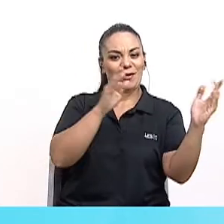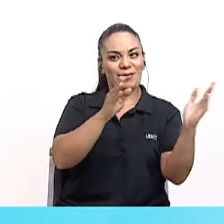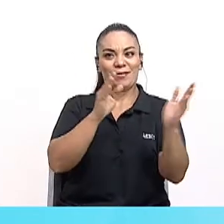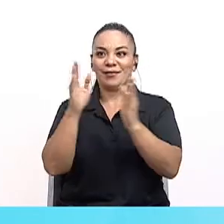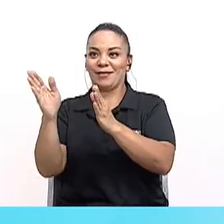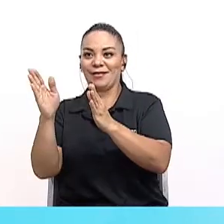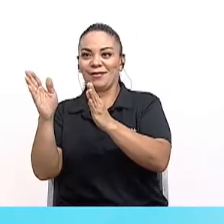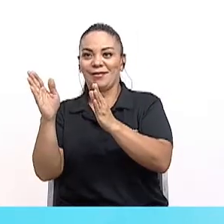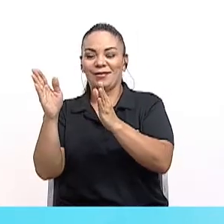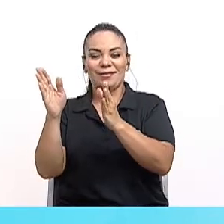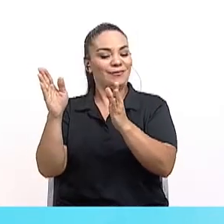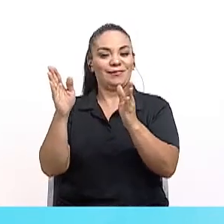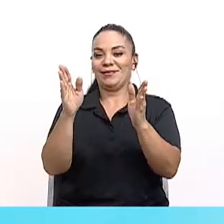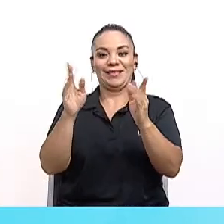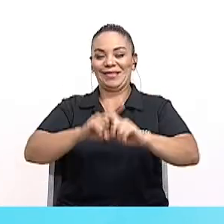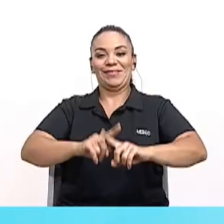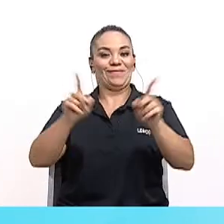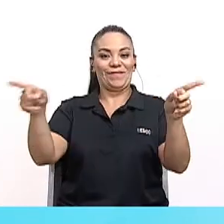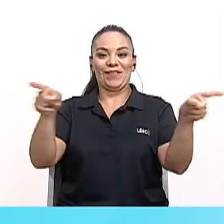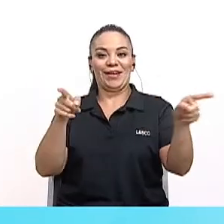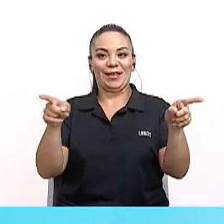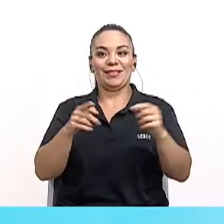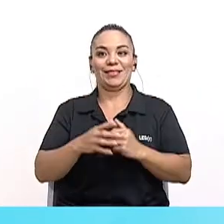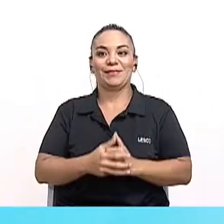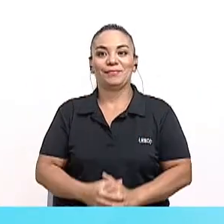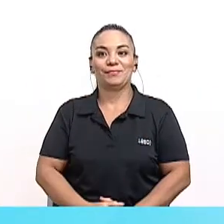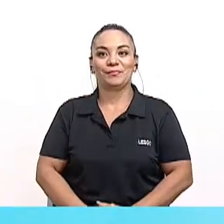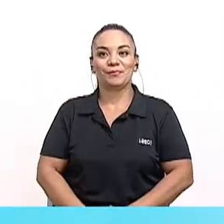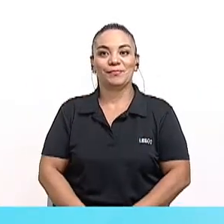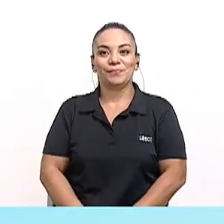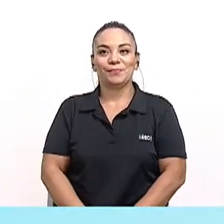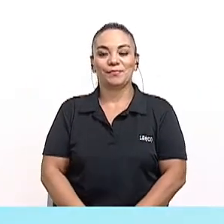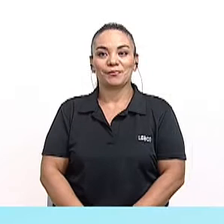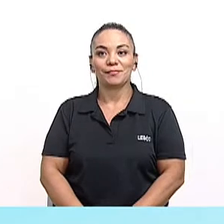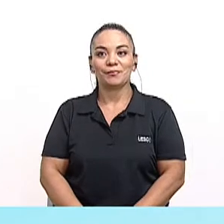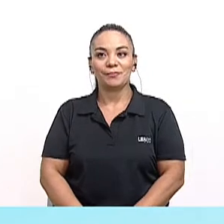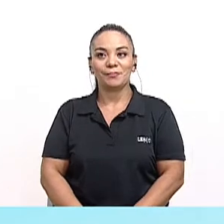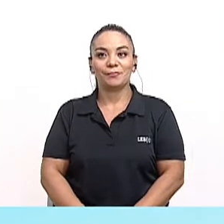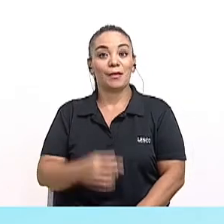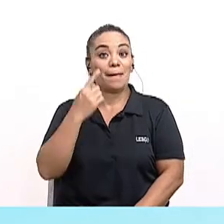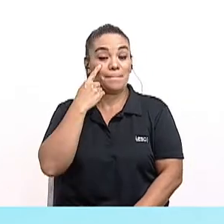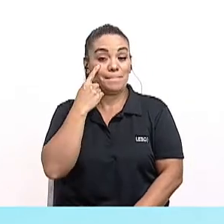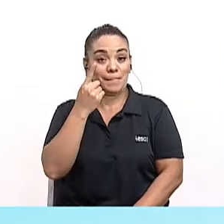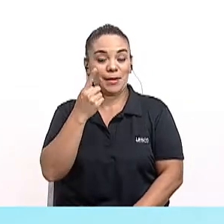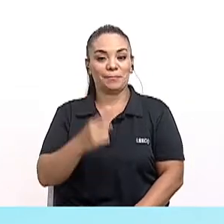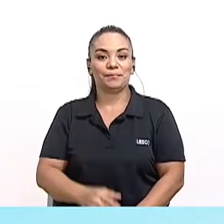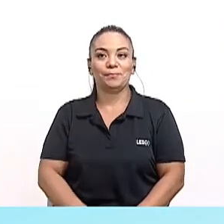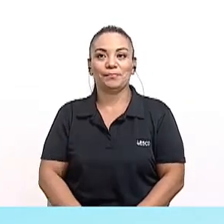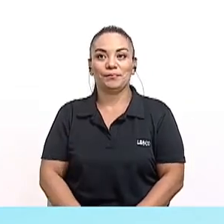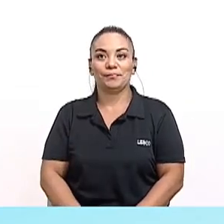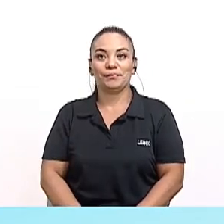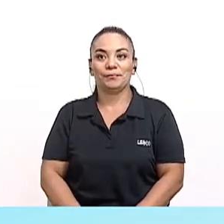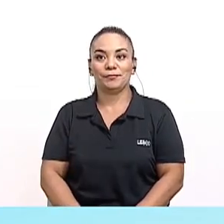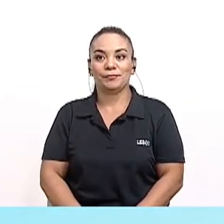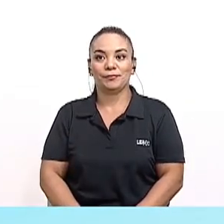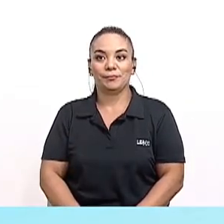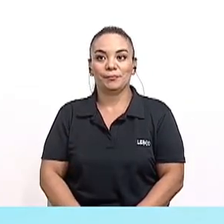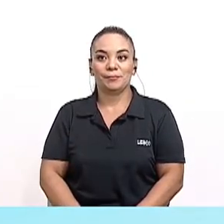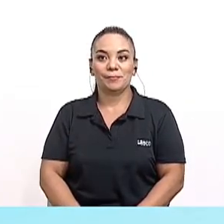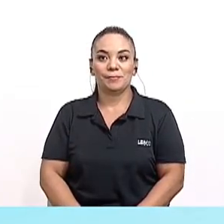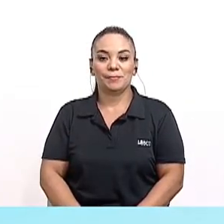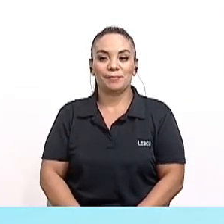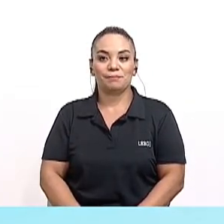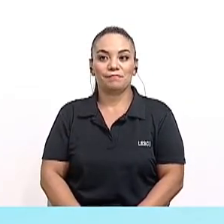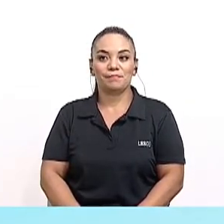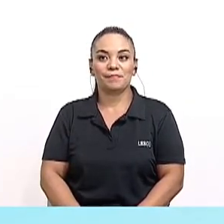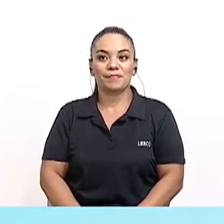va a ser totalmente diferente. Vamos a ver una imagen de eso, como es geométricamente. Entonces vamos a verlo